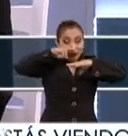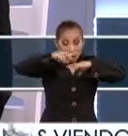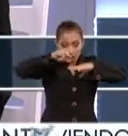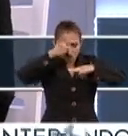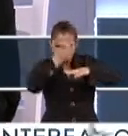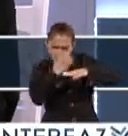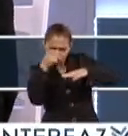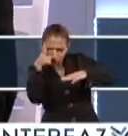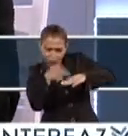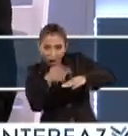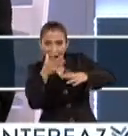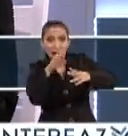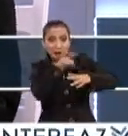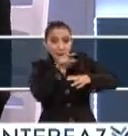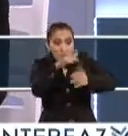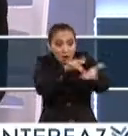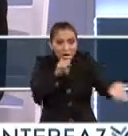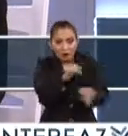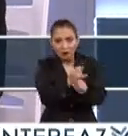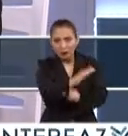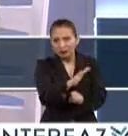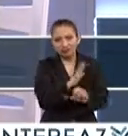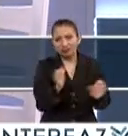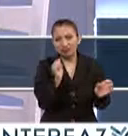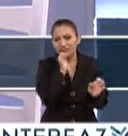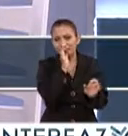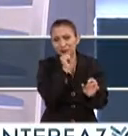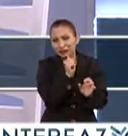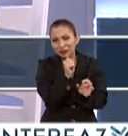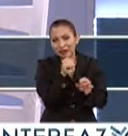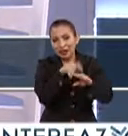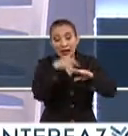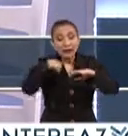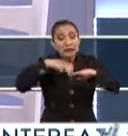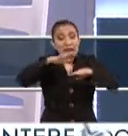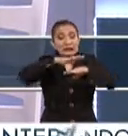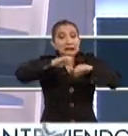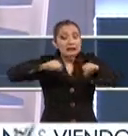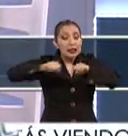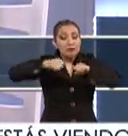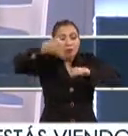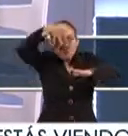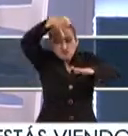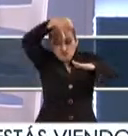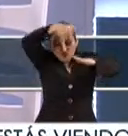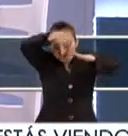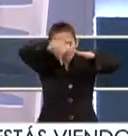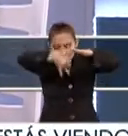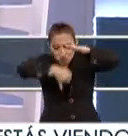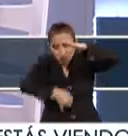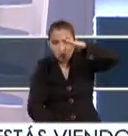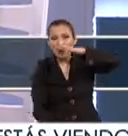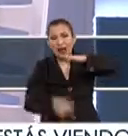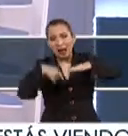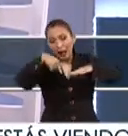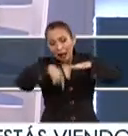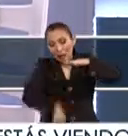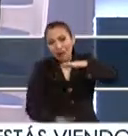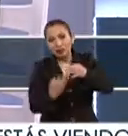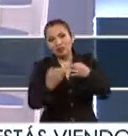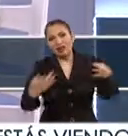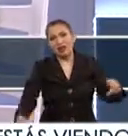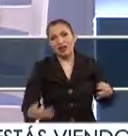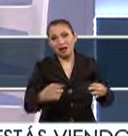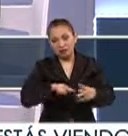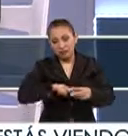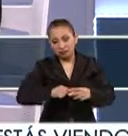medir directamente y tomar los datos observándolo directamente. Es un fenómeno que ocurre a kilómetros de profundidad. Si